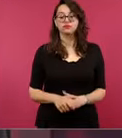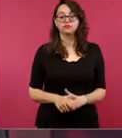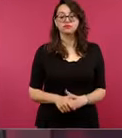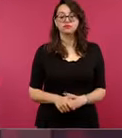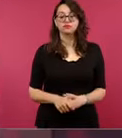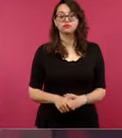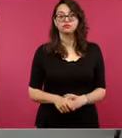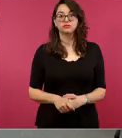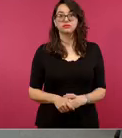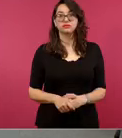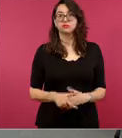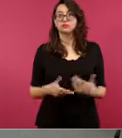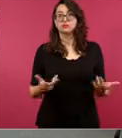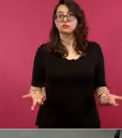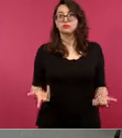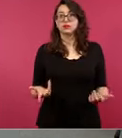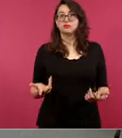desde